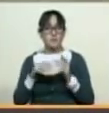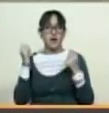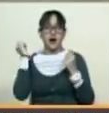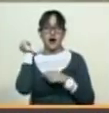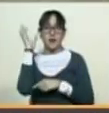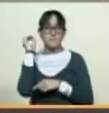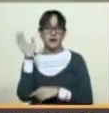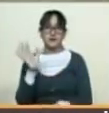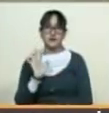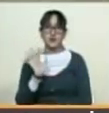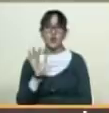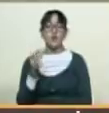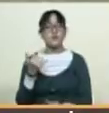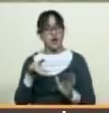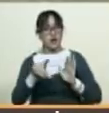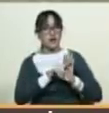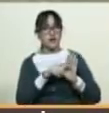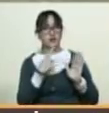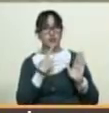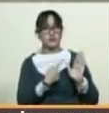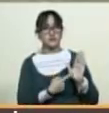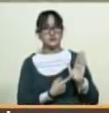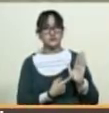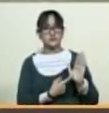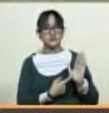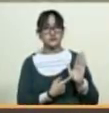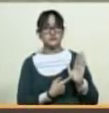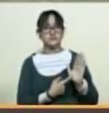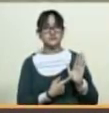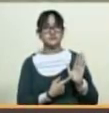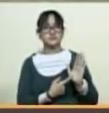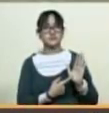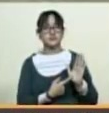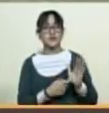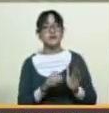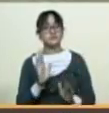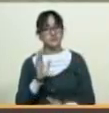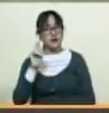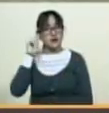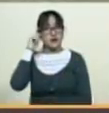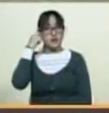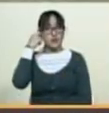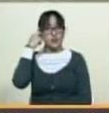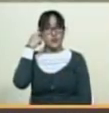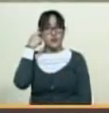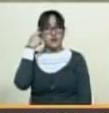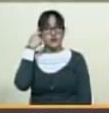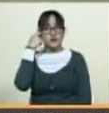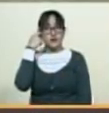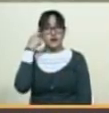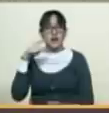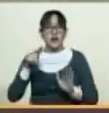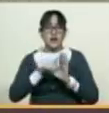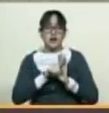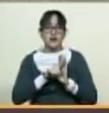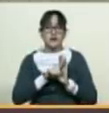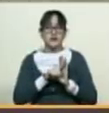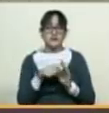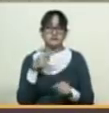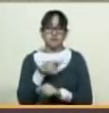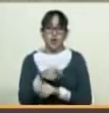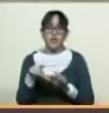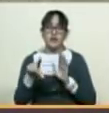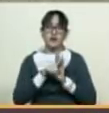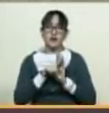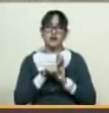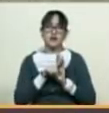campaña. Eso está en la ley. Es decir, no, el recordatorio es un recordatorio de ley, es un mandato de